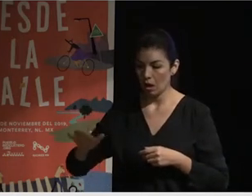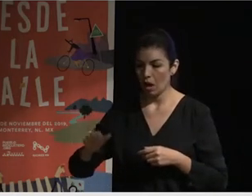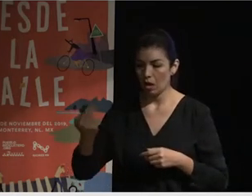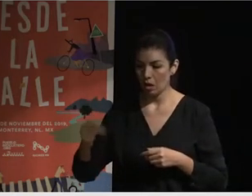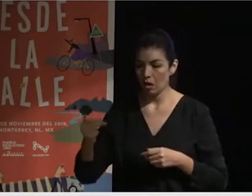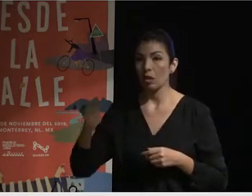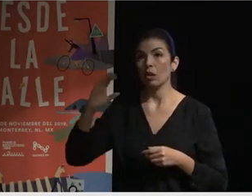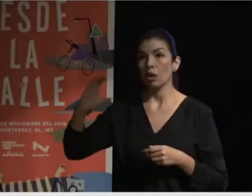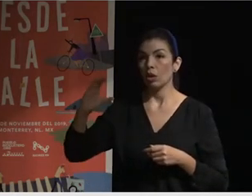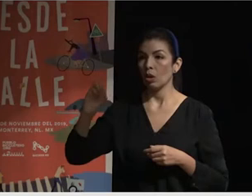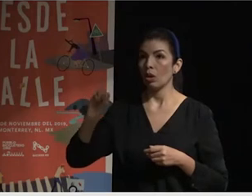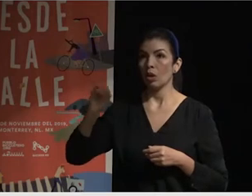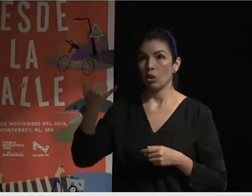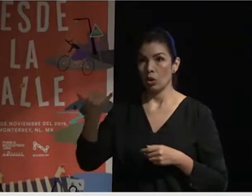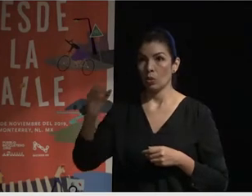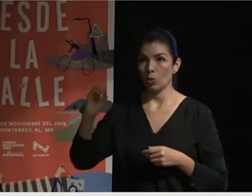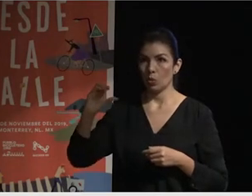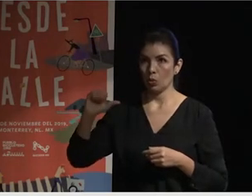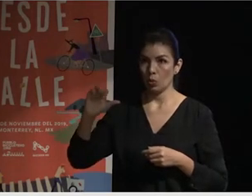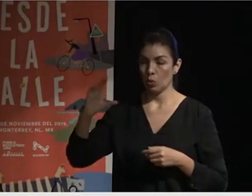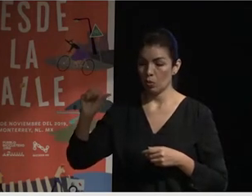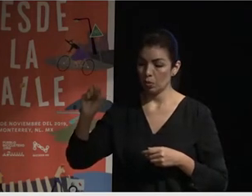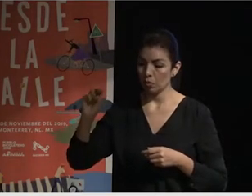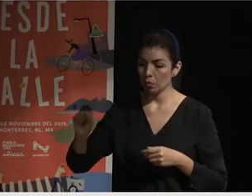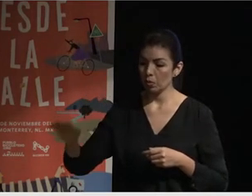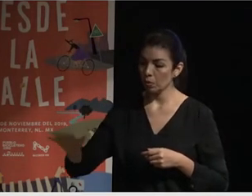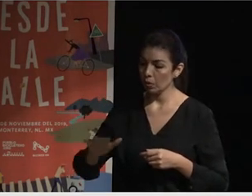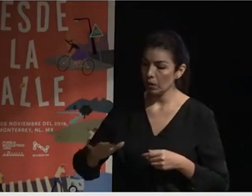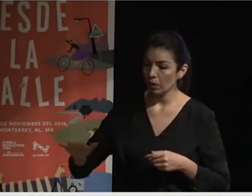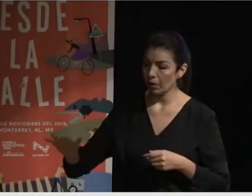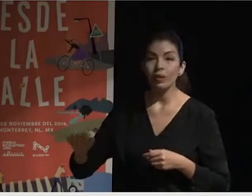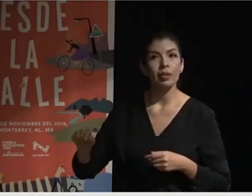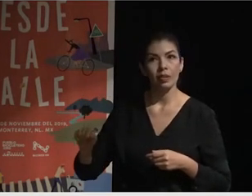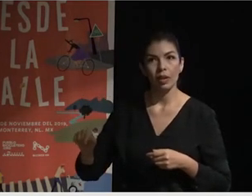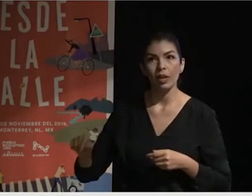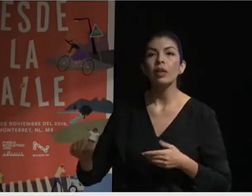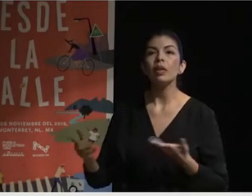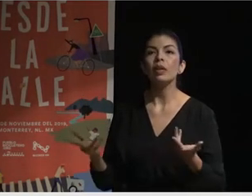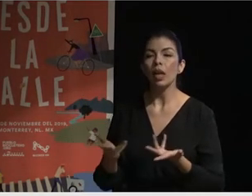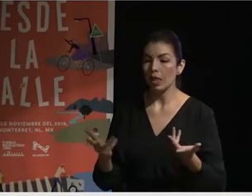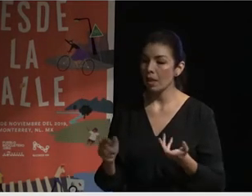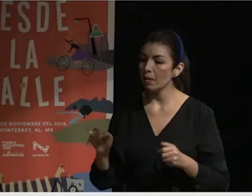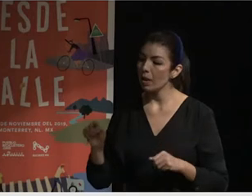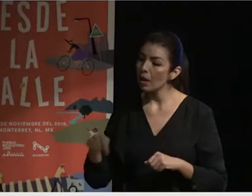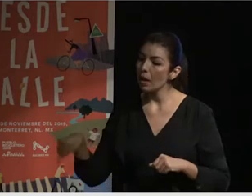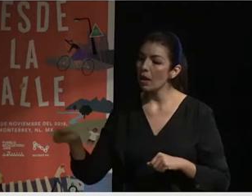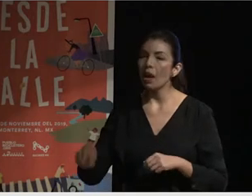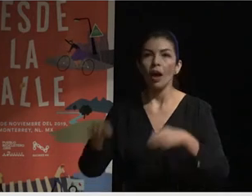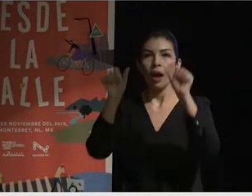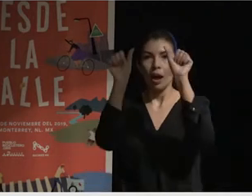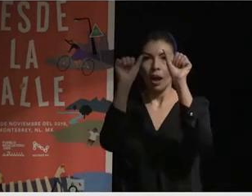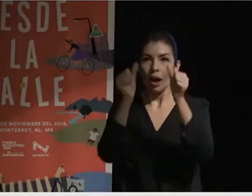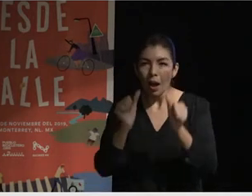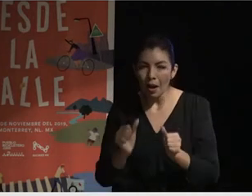jugando protestar, ¿no? Ellos hacían parte como del arte, como su herramienta de resistencia, ¿no? ¿Qué hicieron? Pues justo presionar